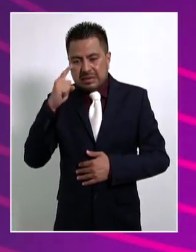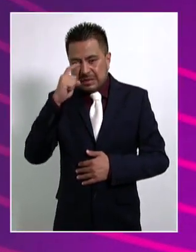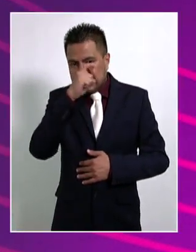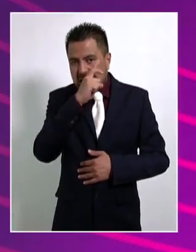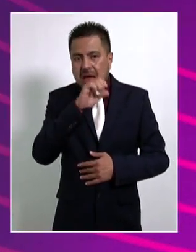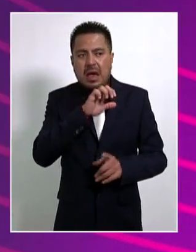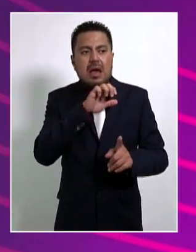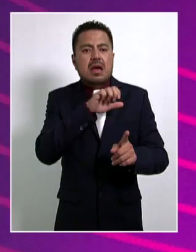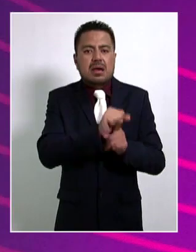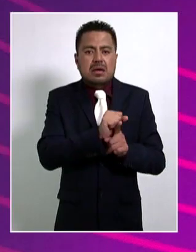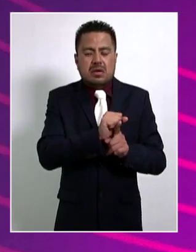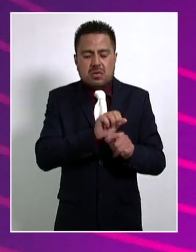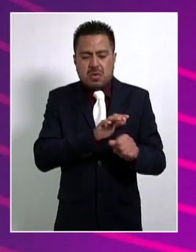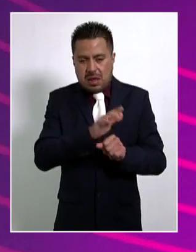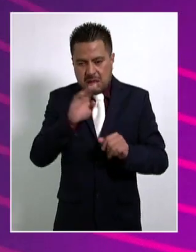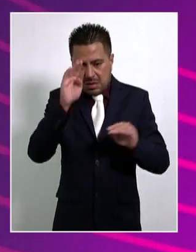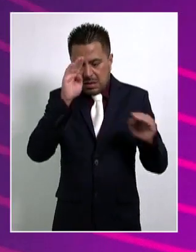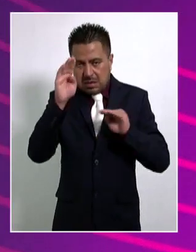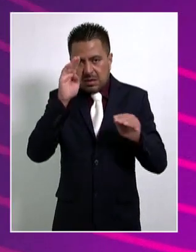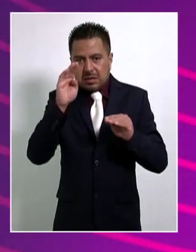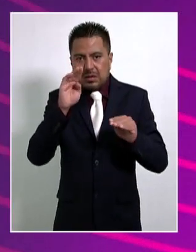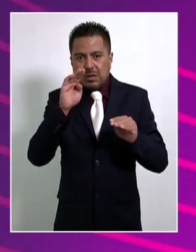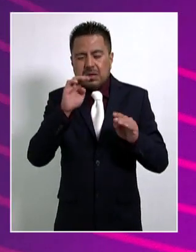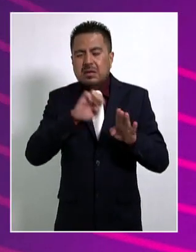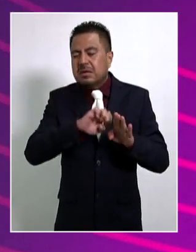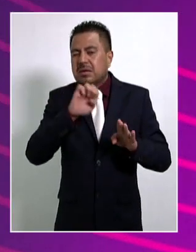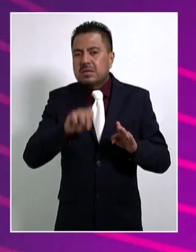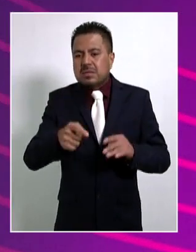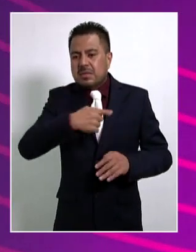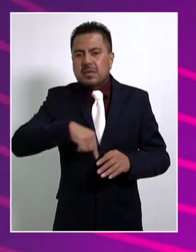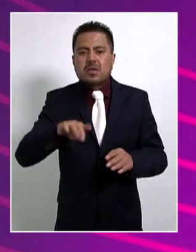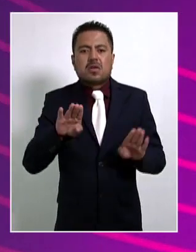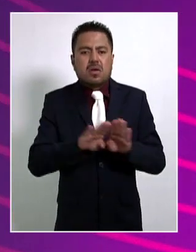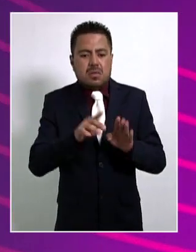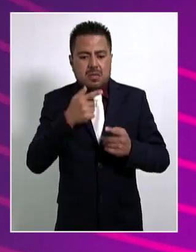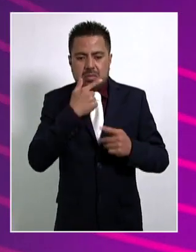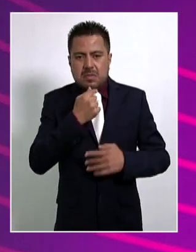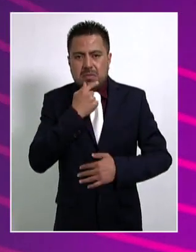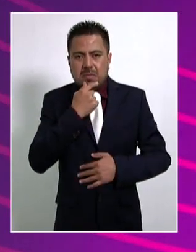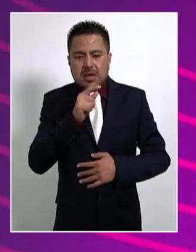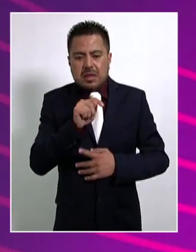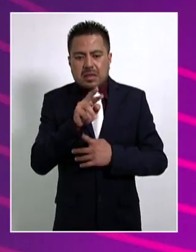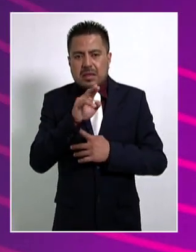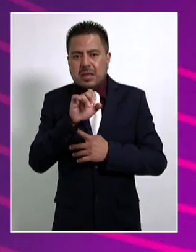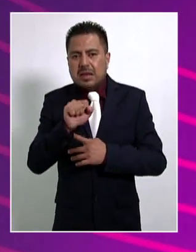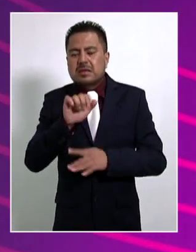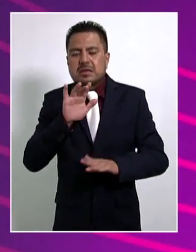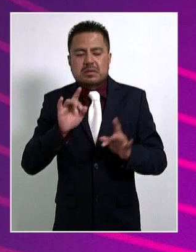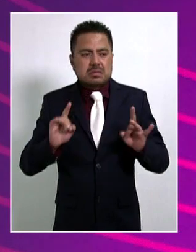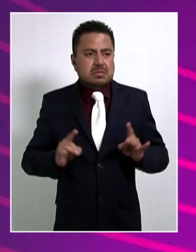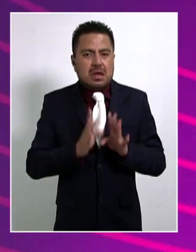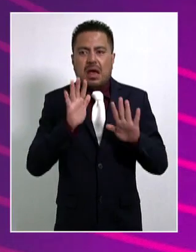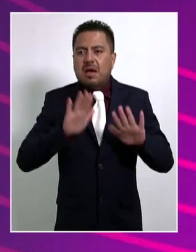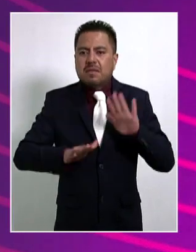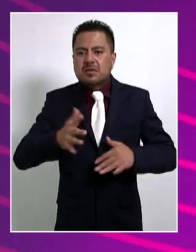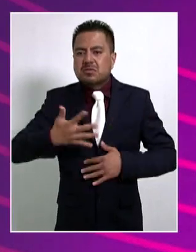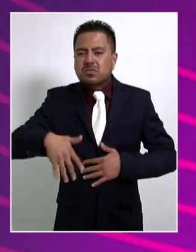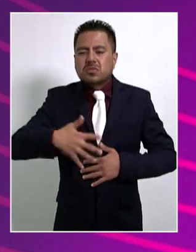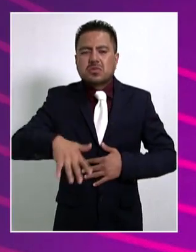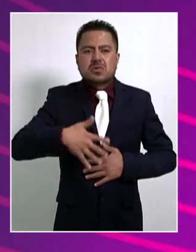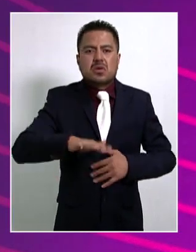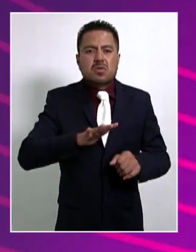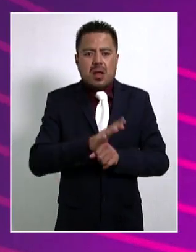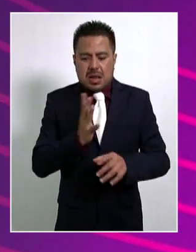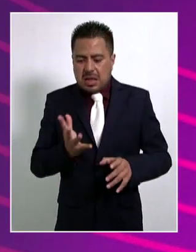difícilmente alcanza a reflexionarlo, uno como hombre trans de repente buscas pues